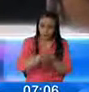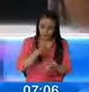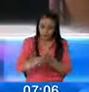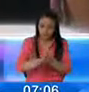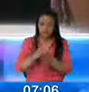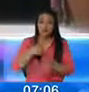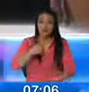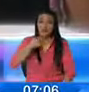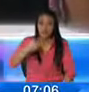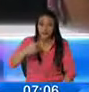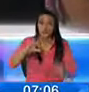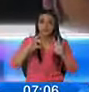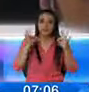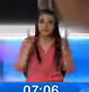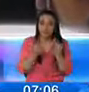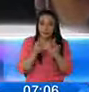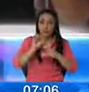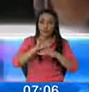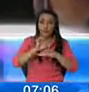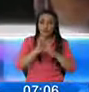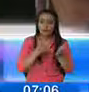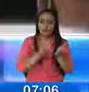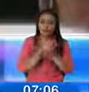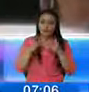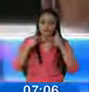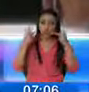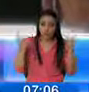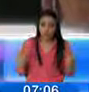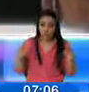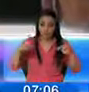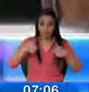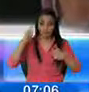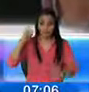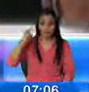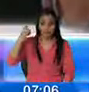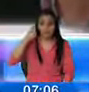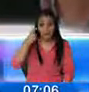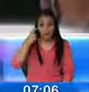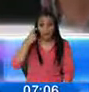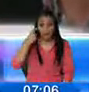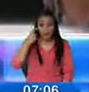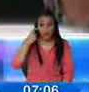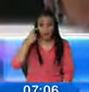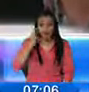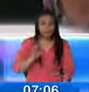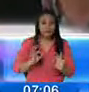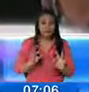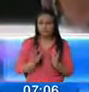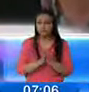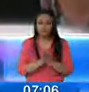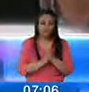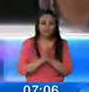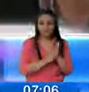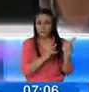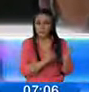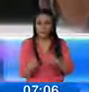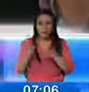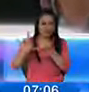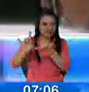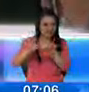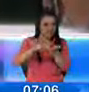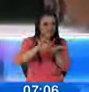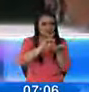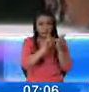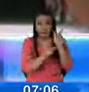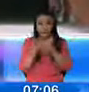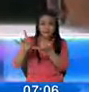familias ecuatorianas, familias de servidores públicos, que en nuestro gobierno no tenemos preparado ningún recorte masivo